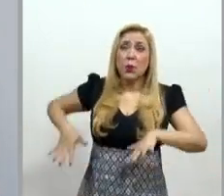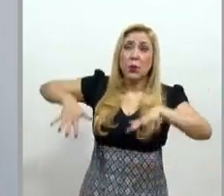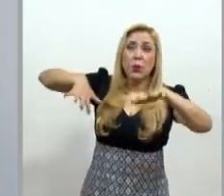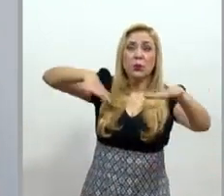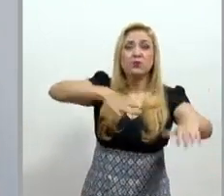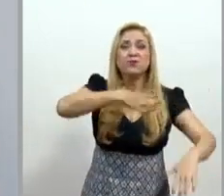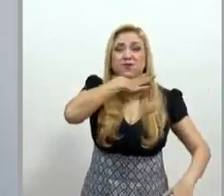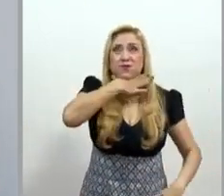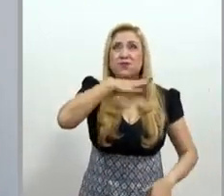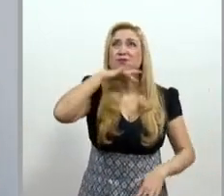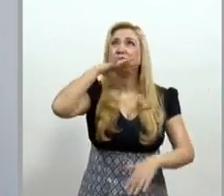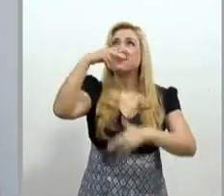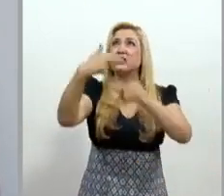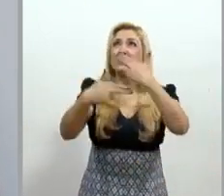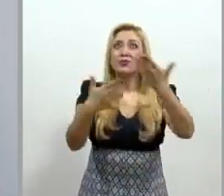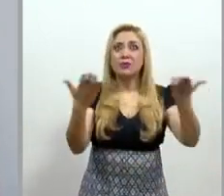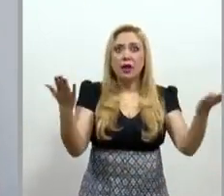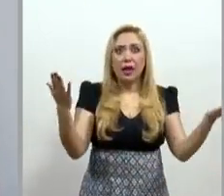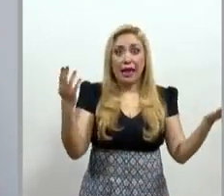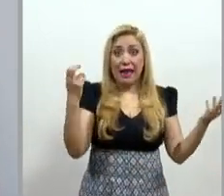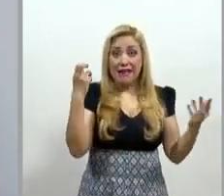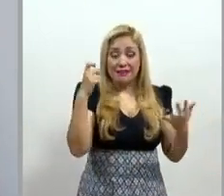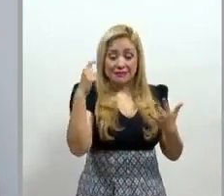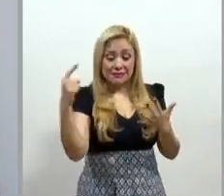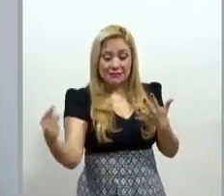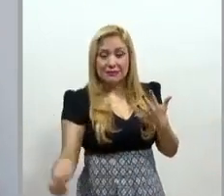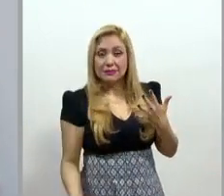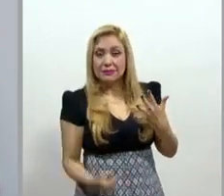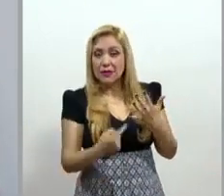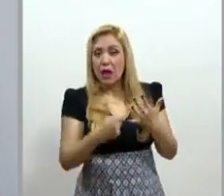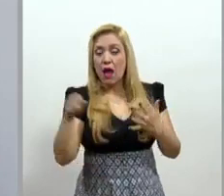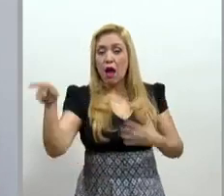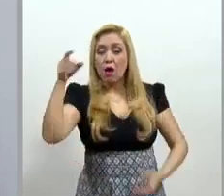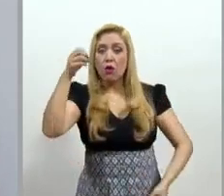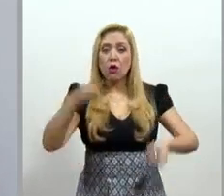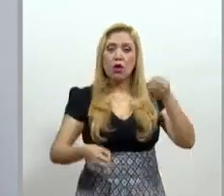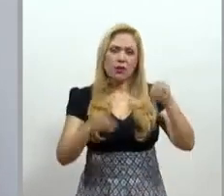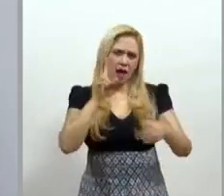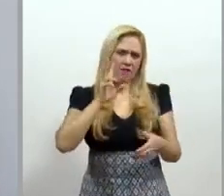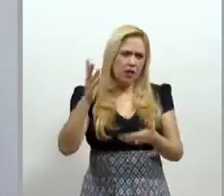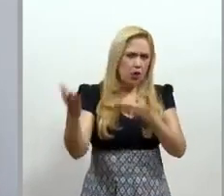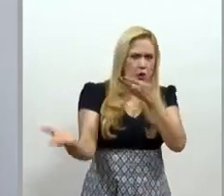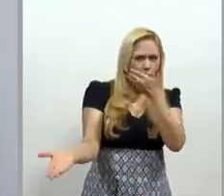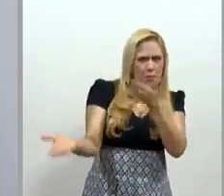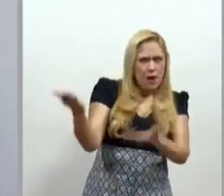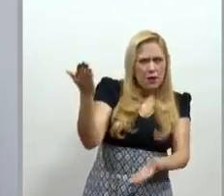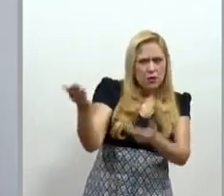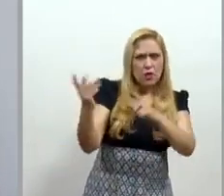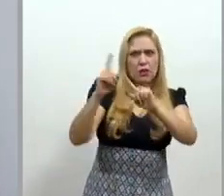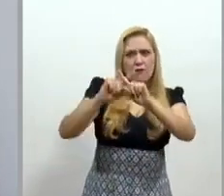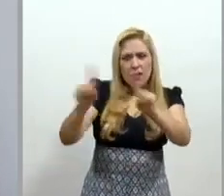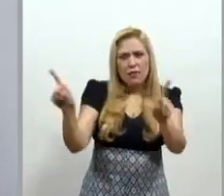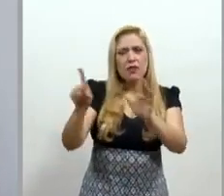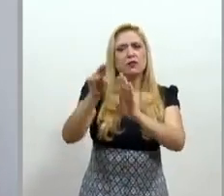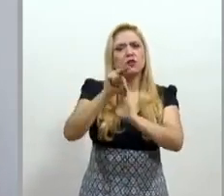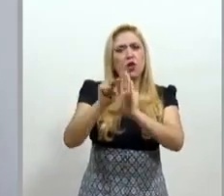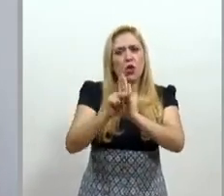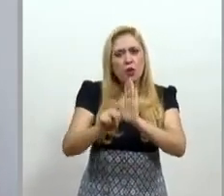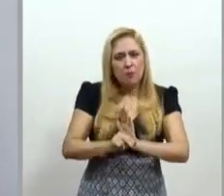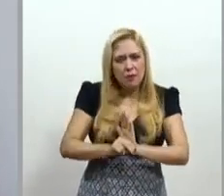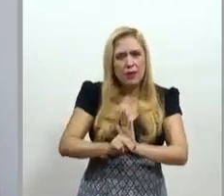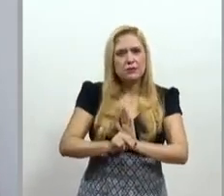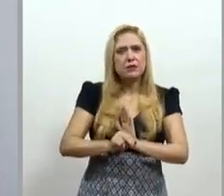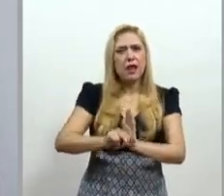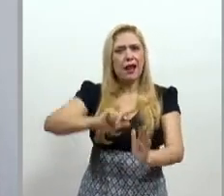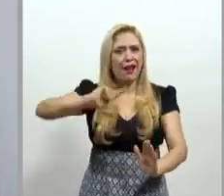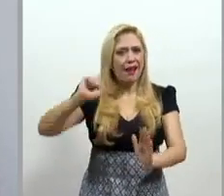de contaminación ambiental. Y asimismo la Corte ha hecho comparaciones entre distintas normas de rango